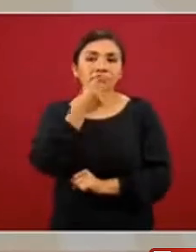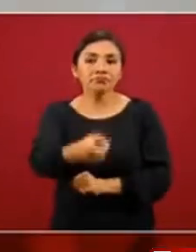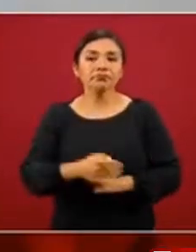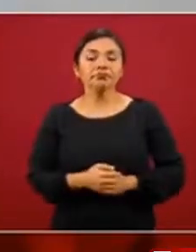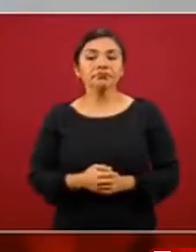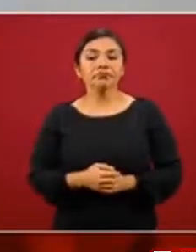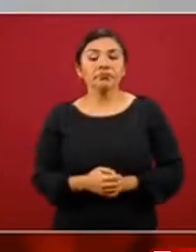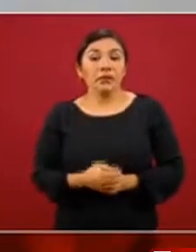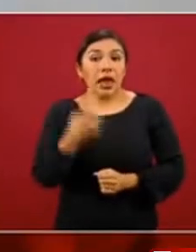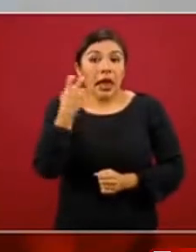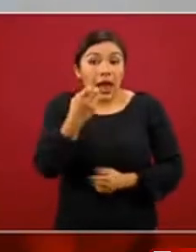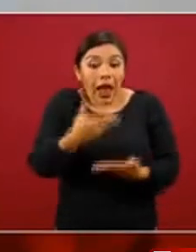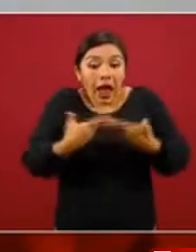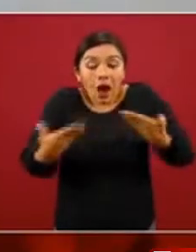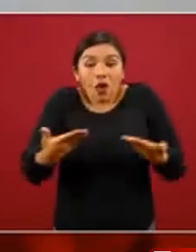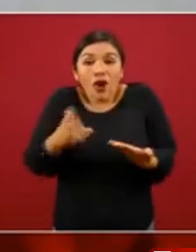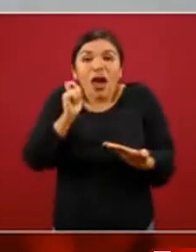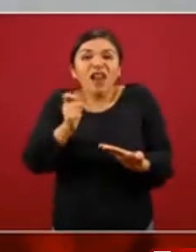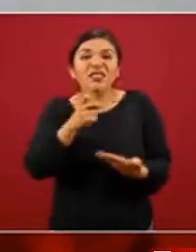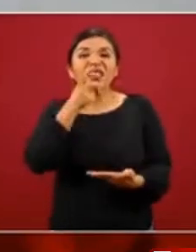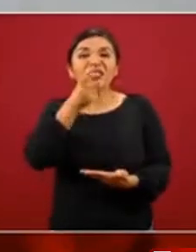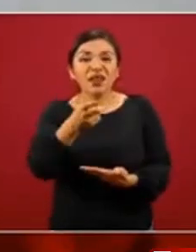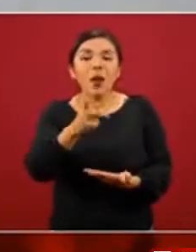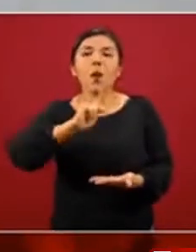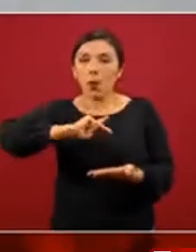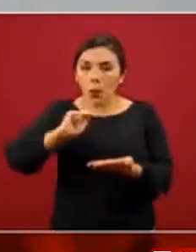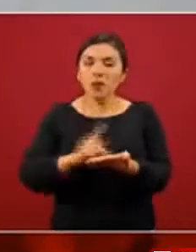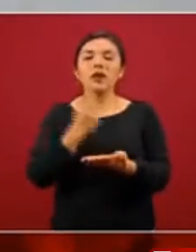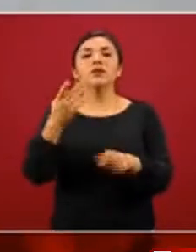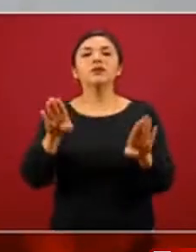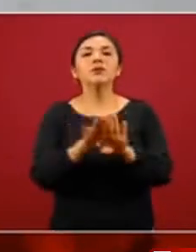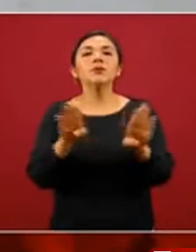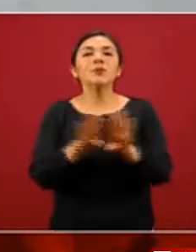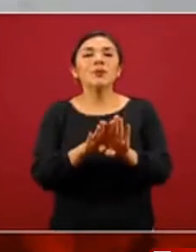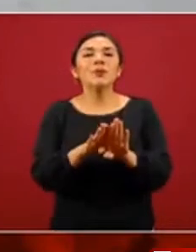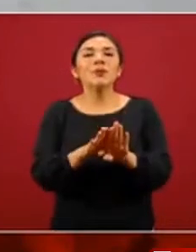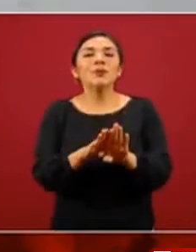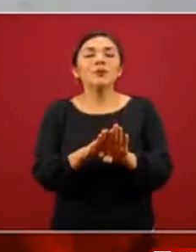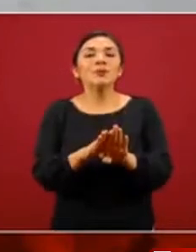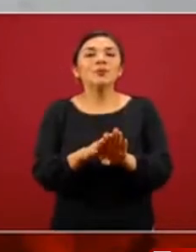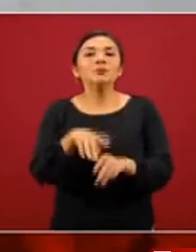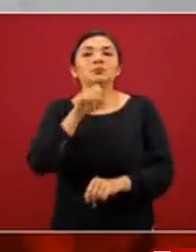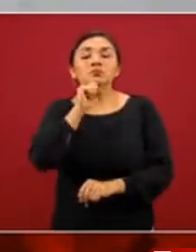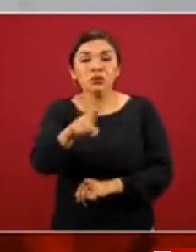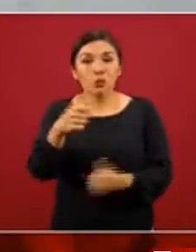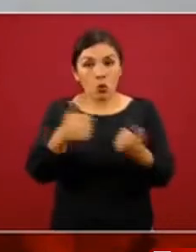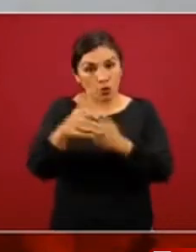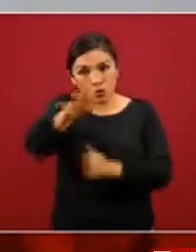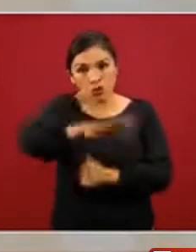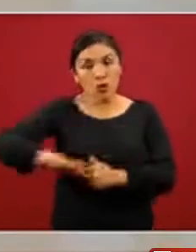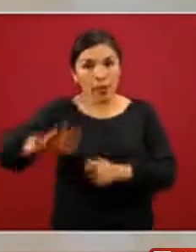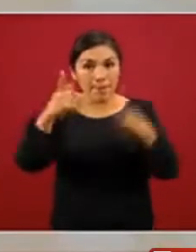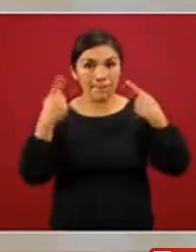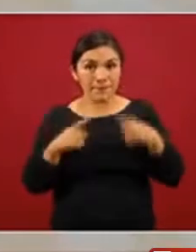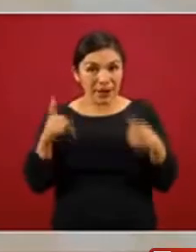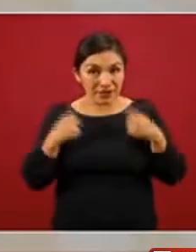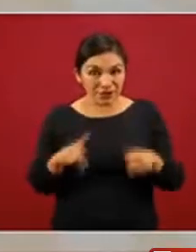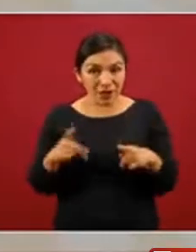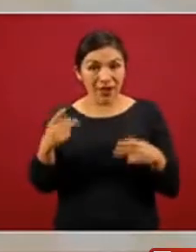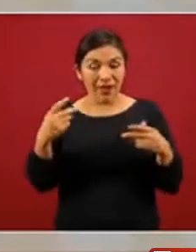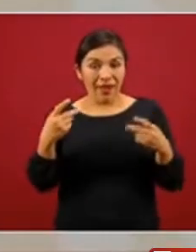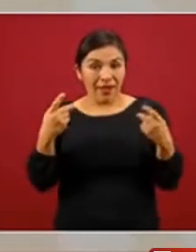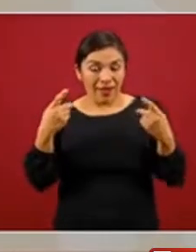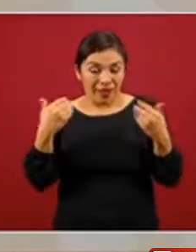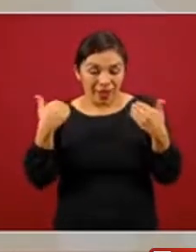que queremos llegar es nuevamente a retomar con la audiencia, con la población, con